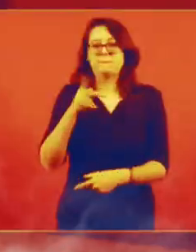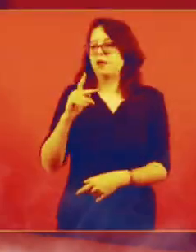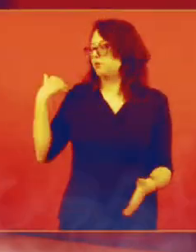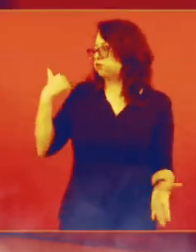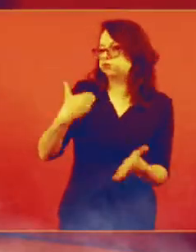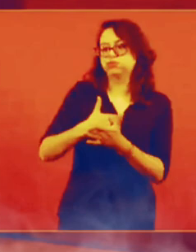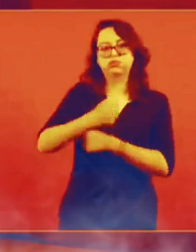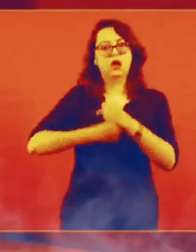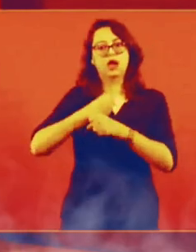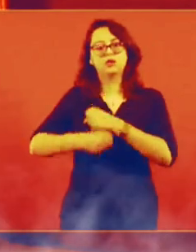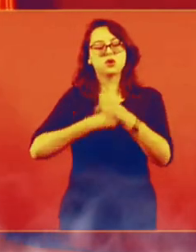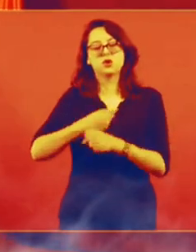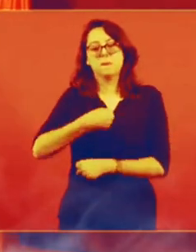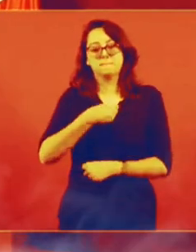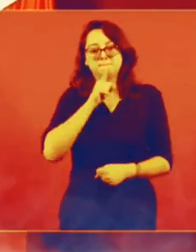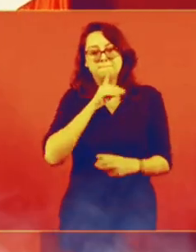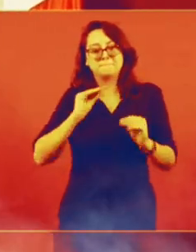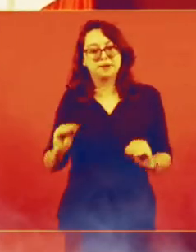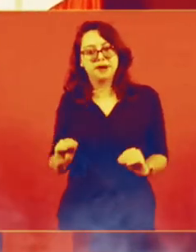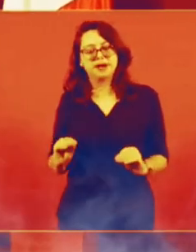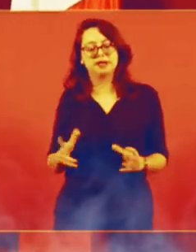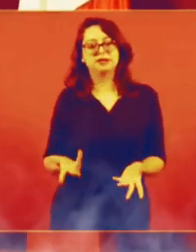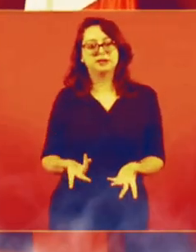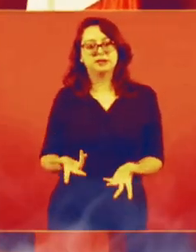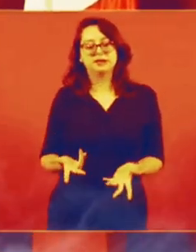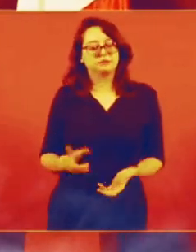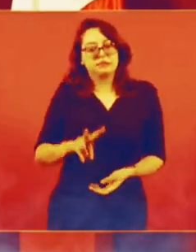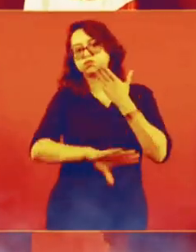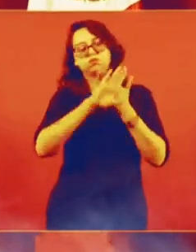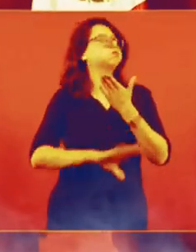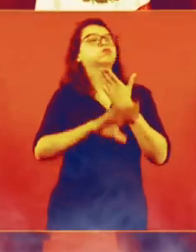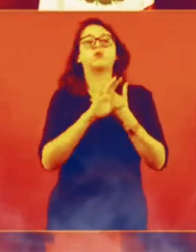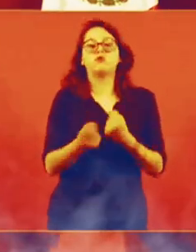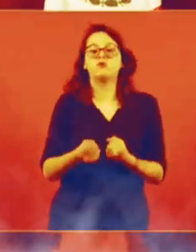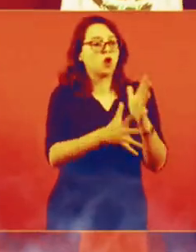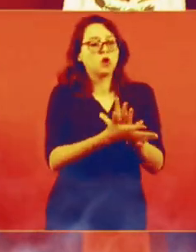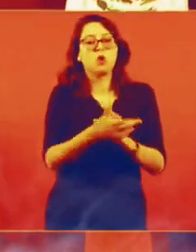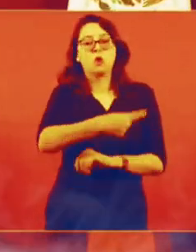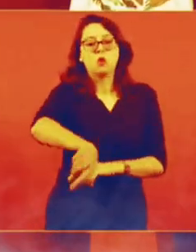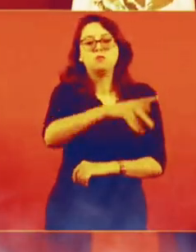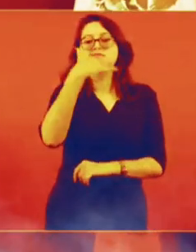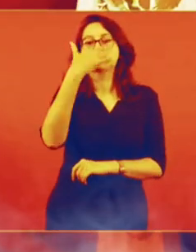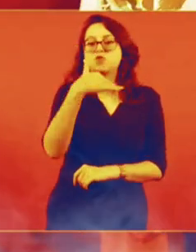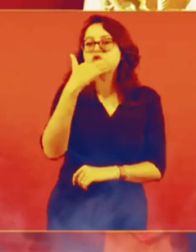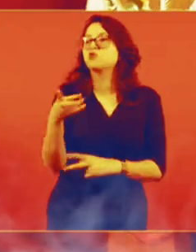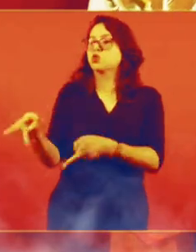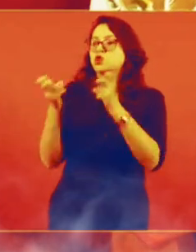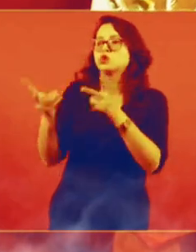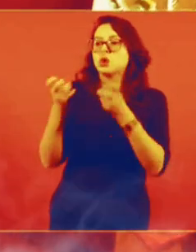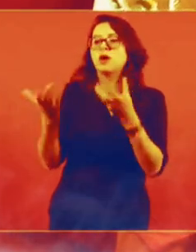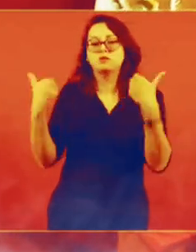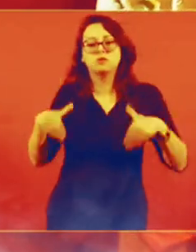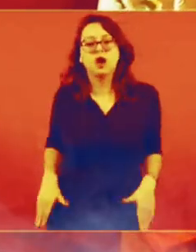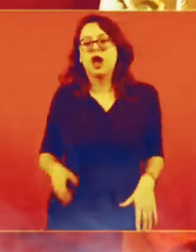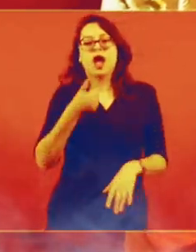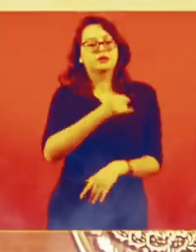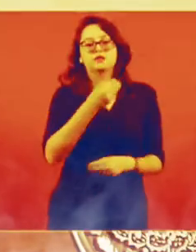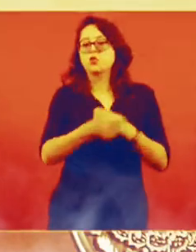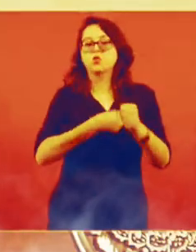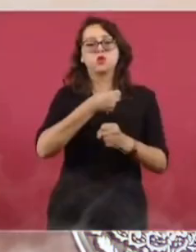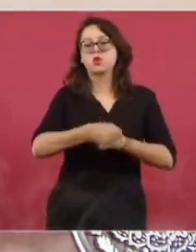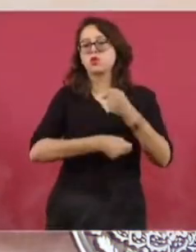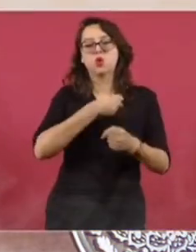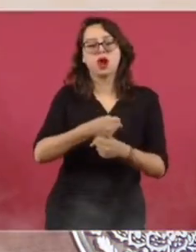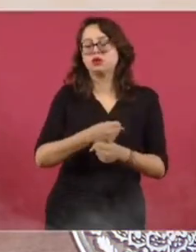muchas, pero los medios en el país en los últimos tiempos han sido cómplices del saqueo, de la corrupción que imperó durante mucho